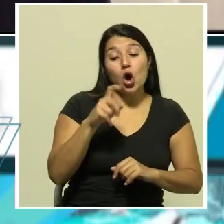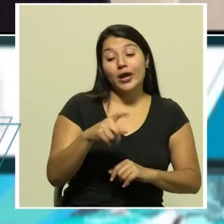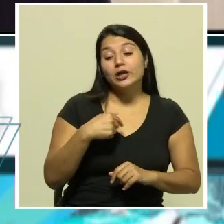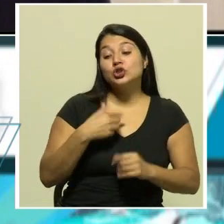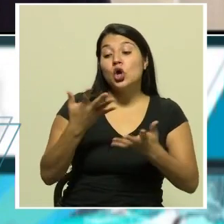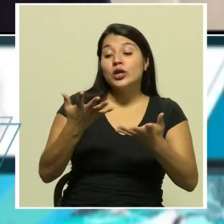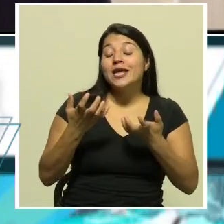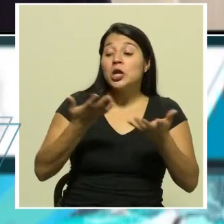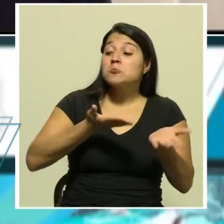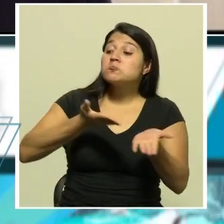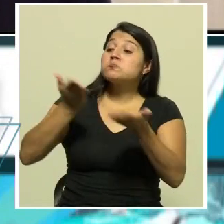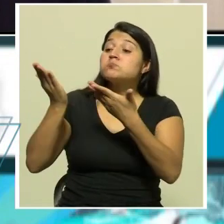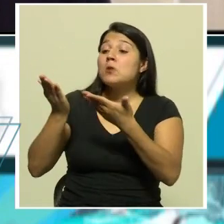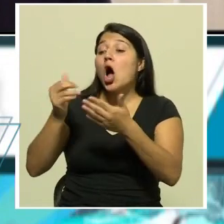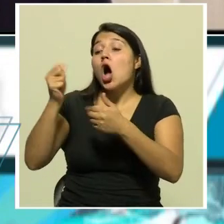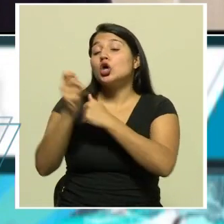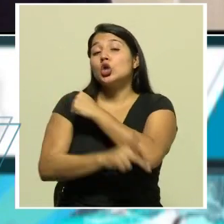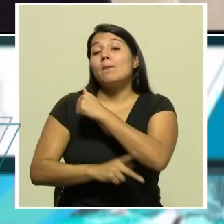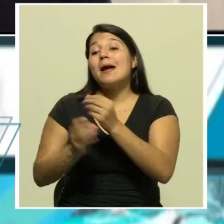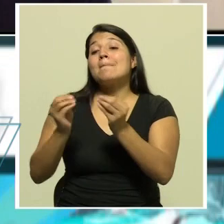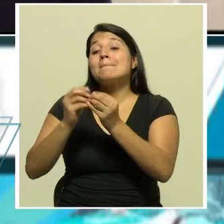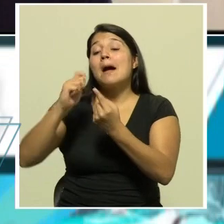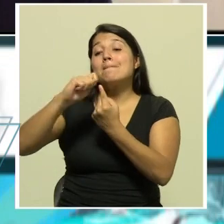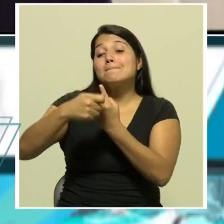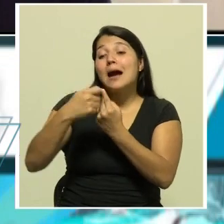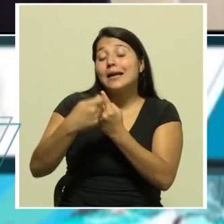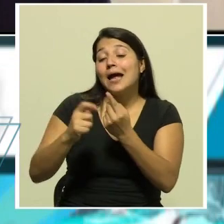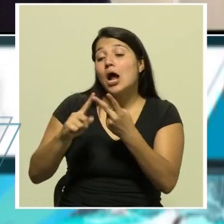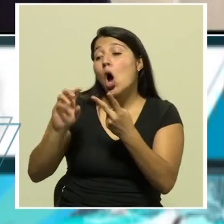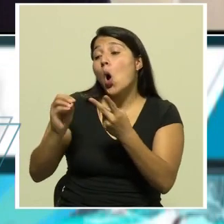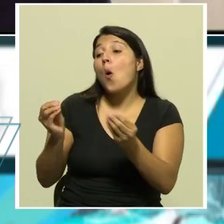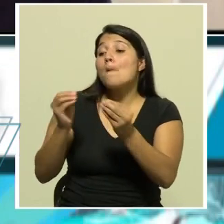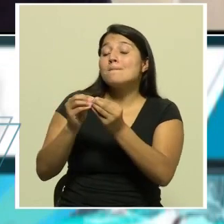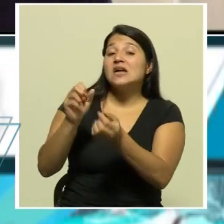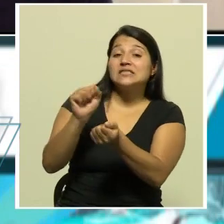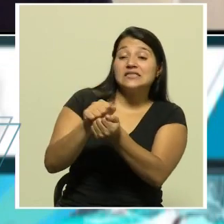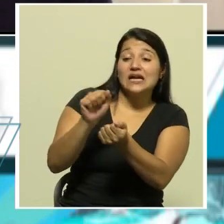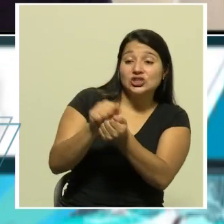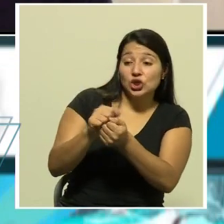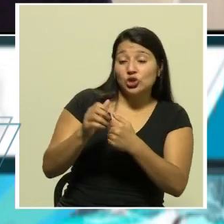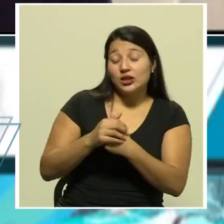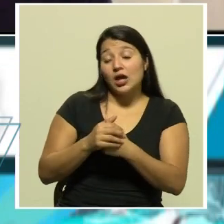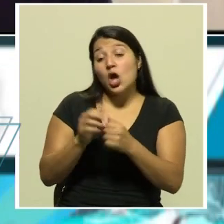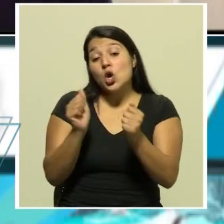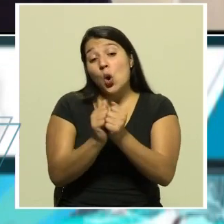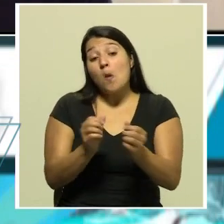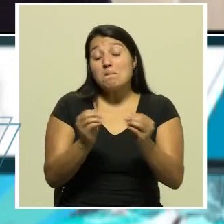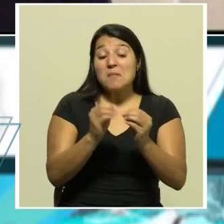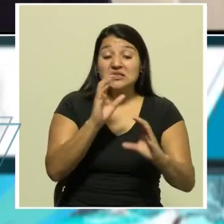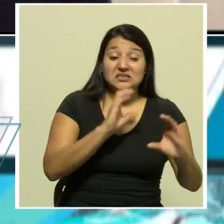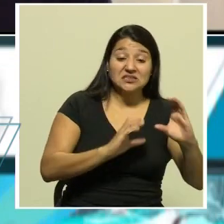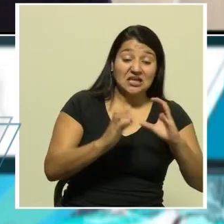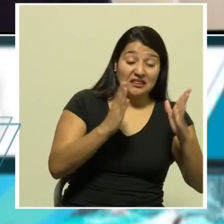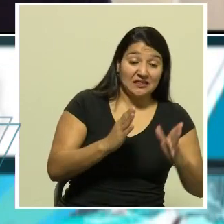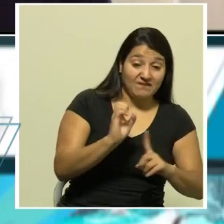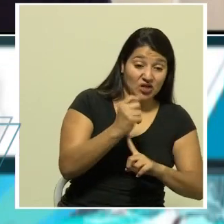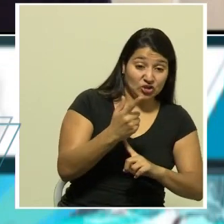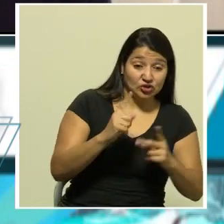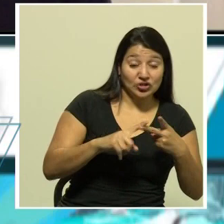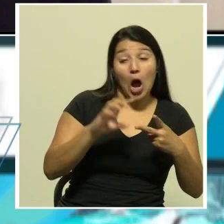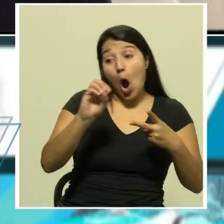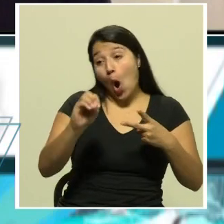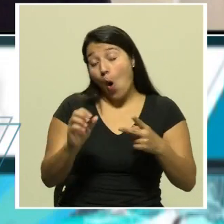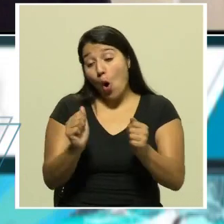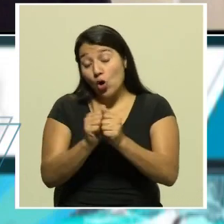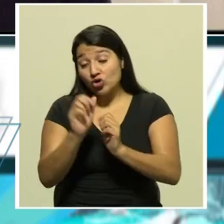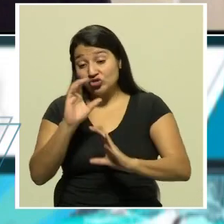chayote con más científicos sociales, o no voy a importar, puedo resolver un problema en una